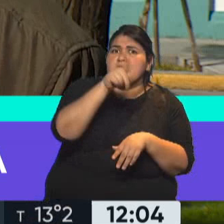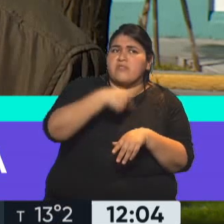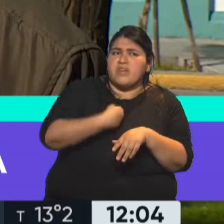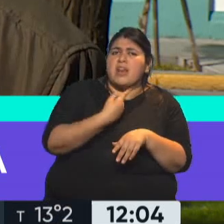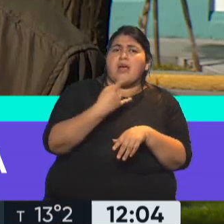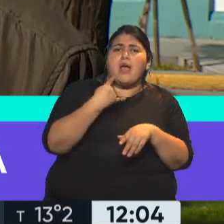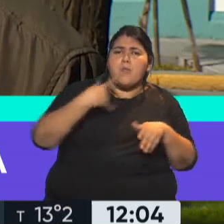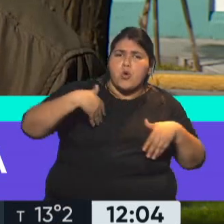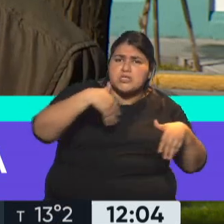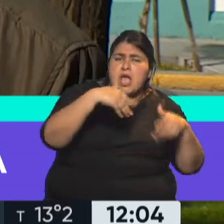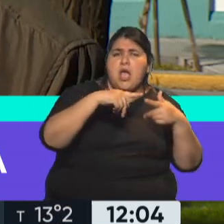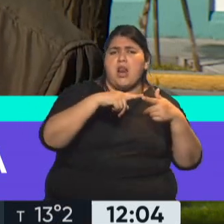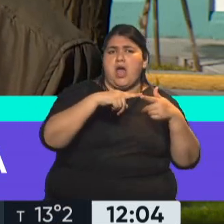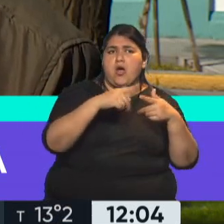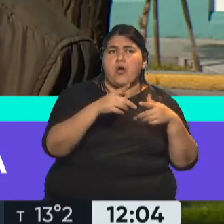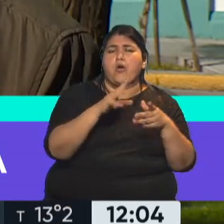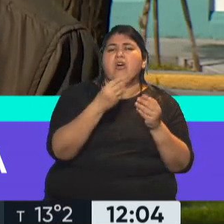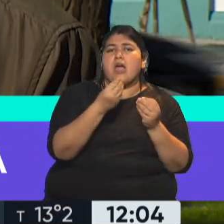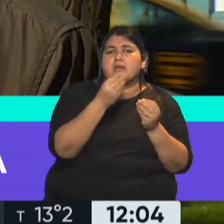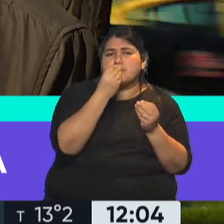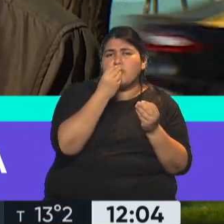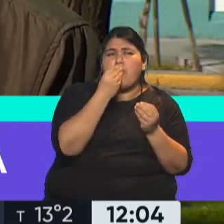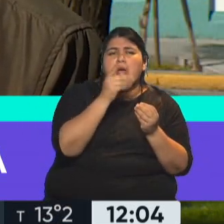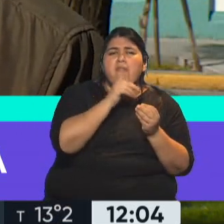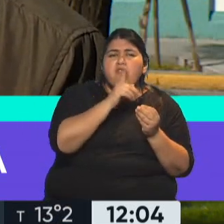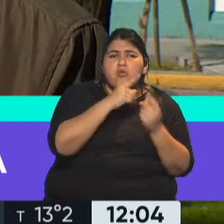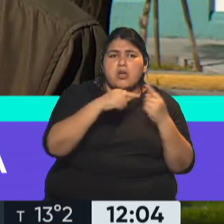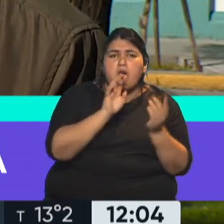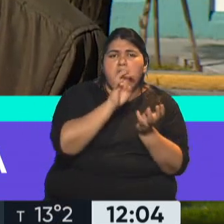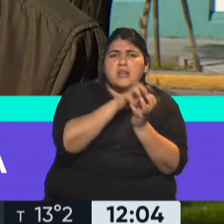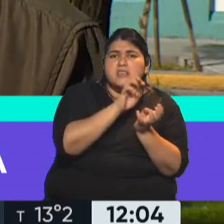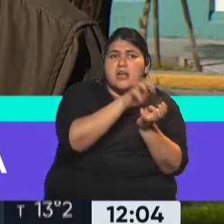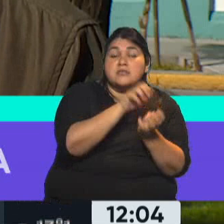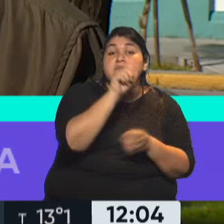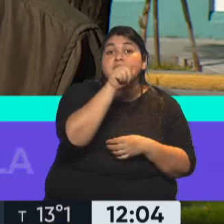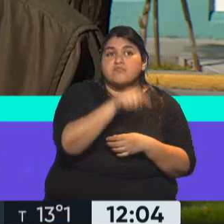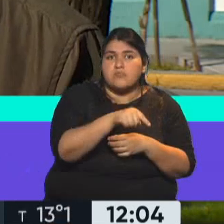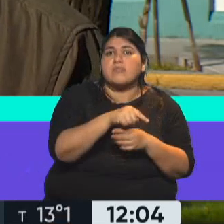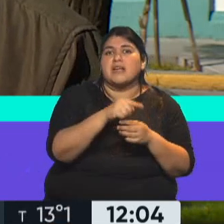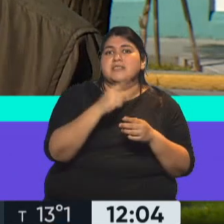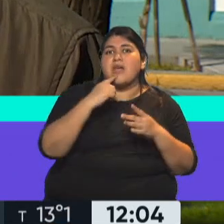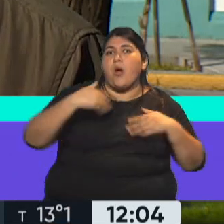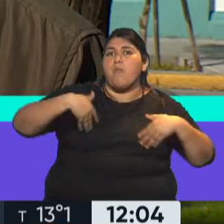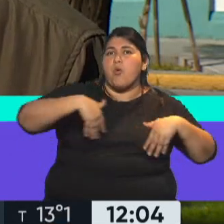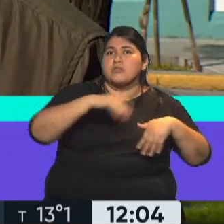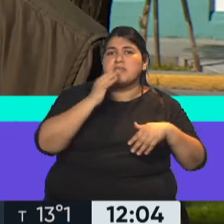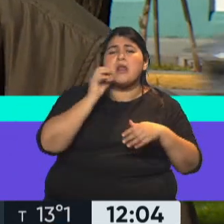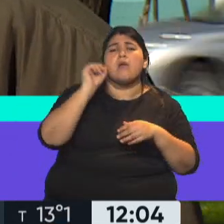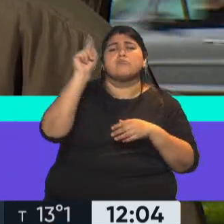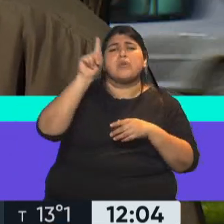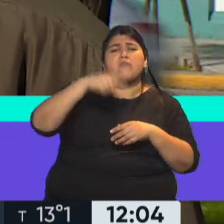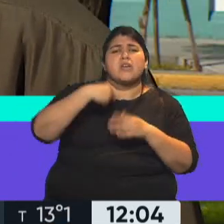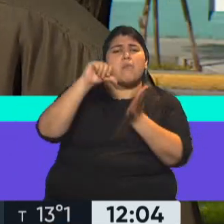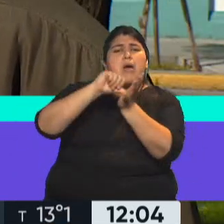en este caso murciélagos que se alimentan de frutos ese tipo de especie de murciélagos se ve desde el occidente africano